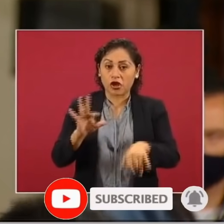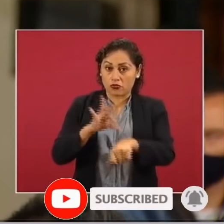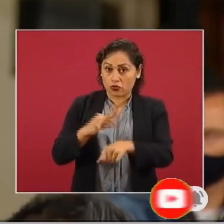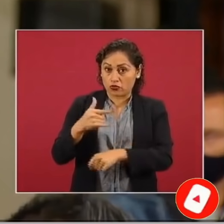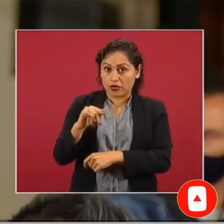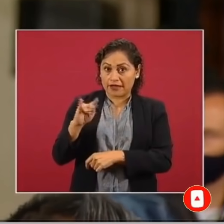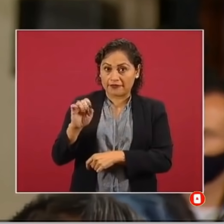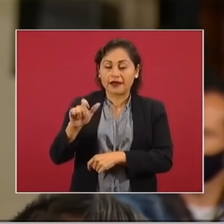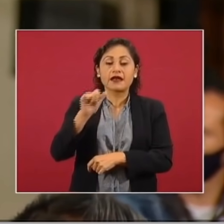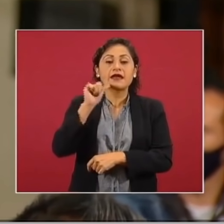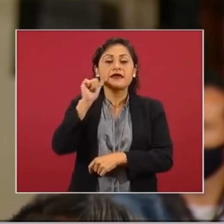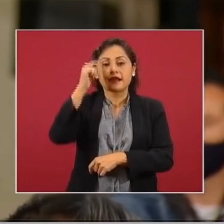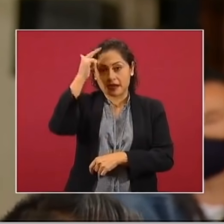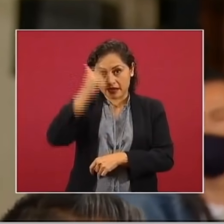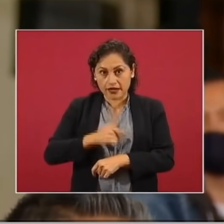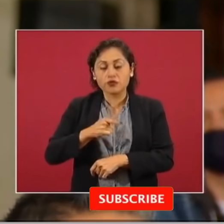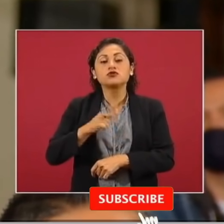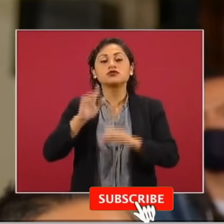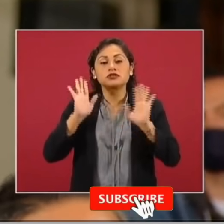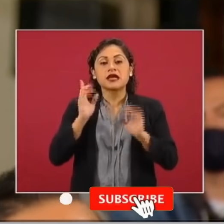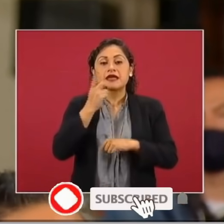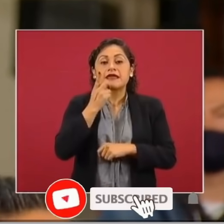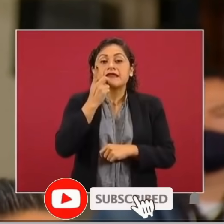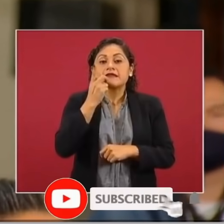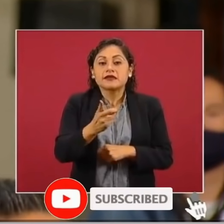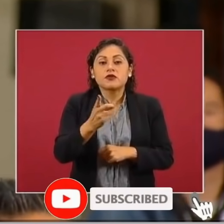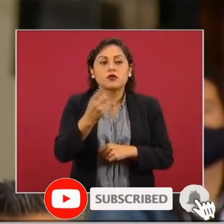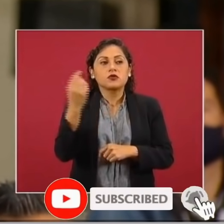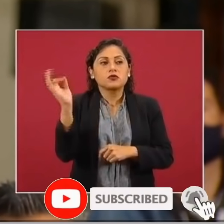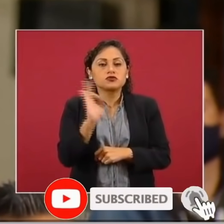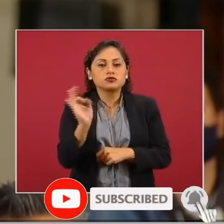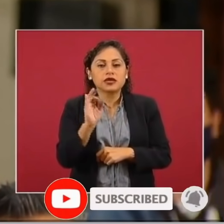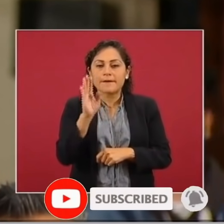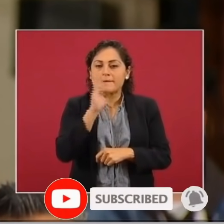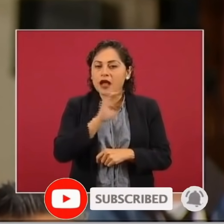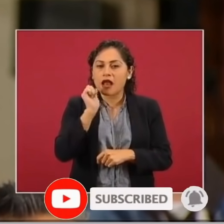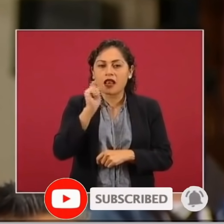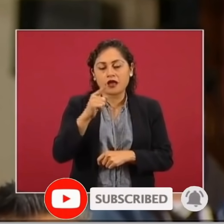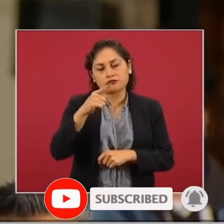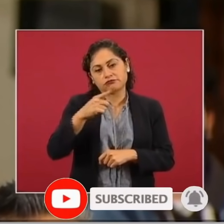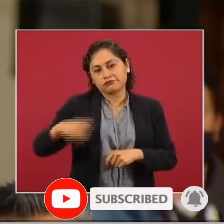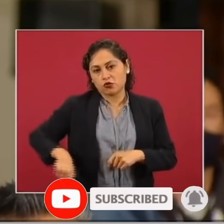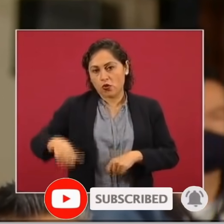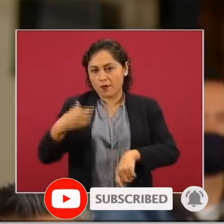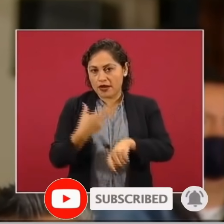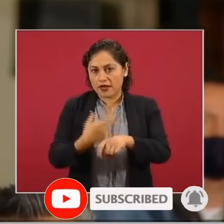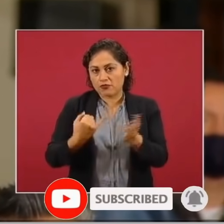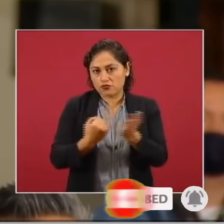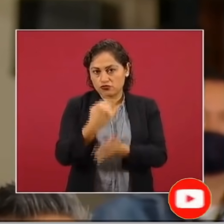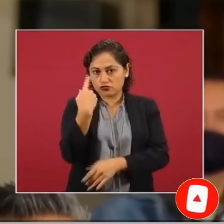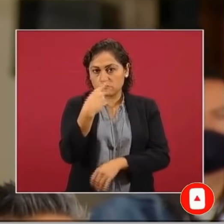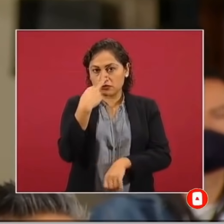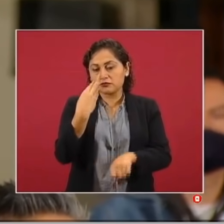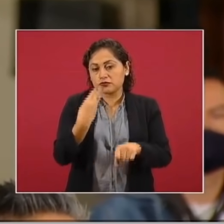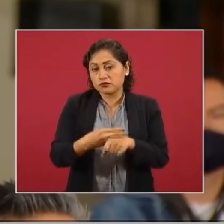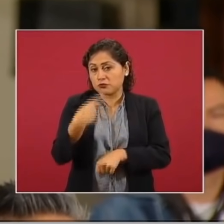conferencia vespertina que los responsables de lo que ocurriera serían exclusivamente el gobierno de Jalisco, pues ellos estaban haciendo uso de sus facultades en la